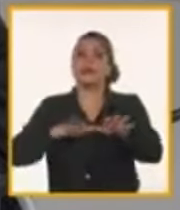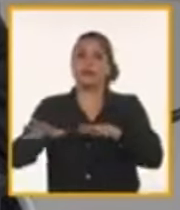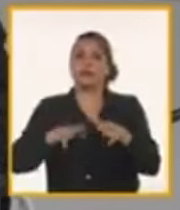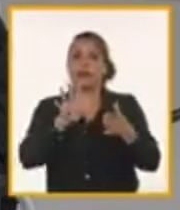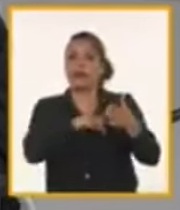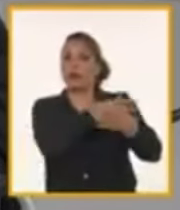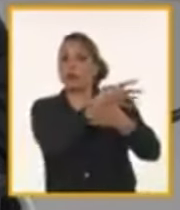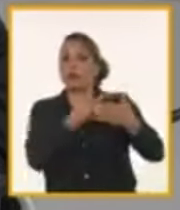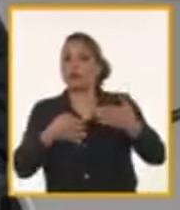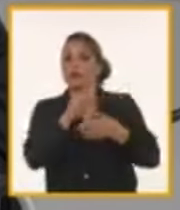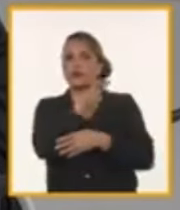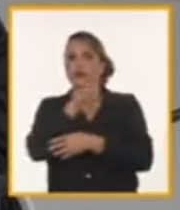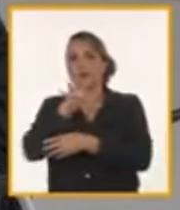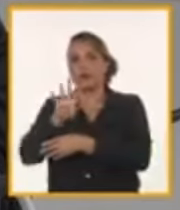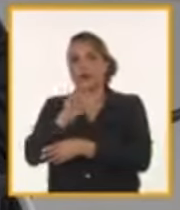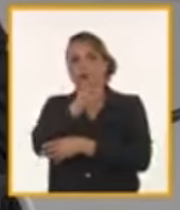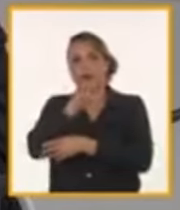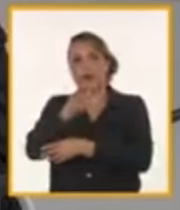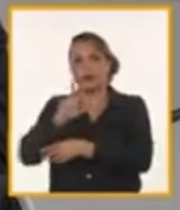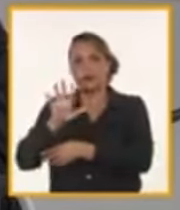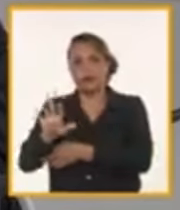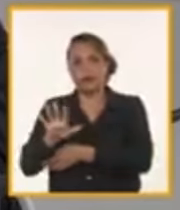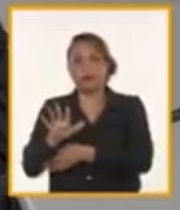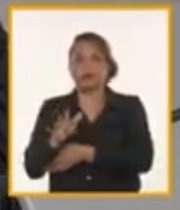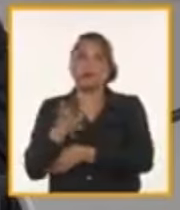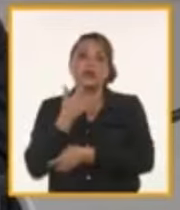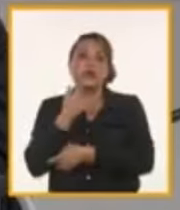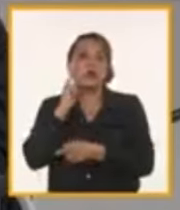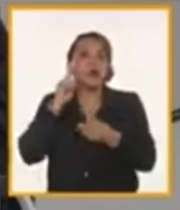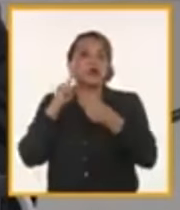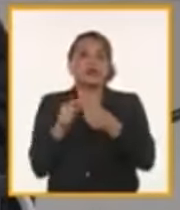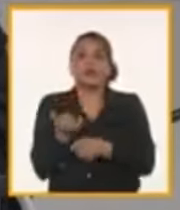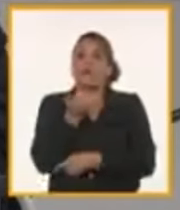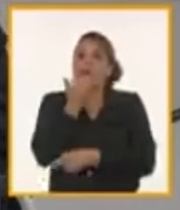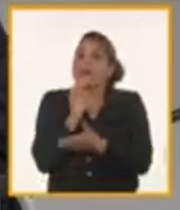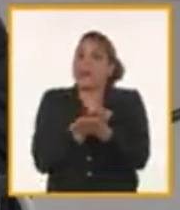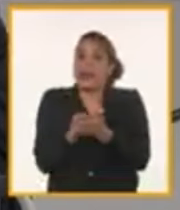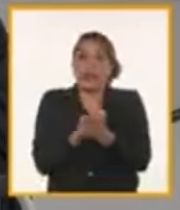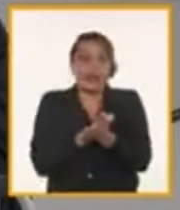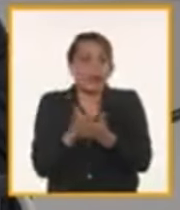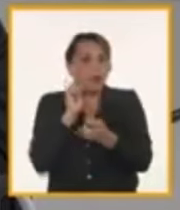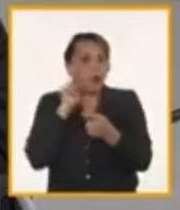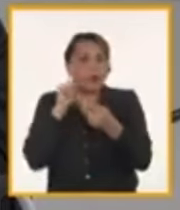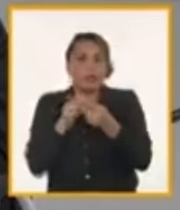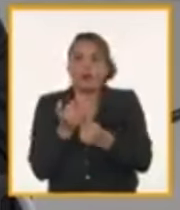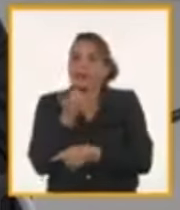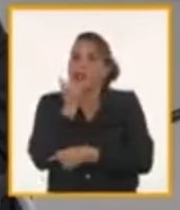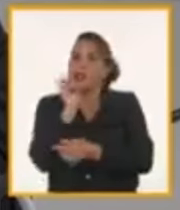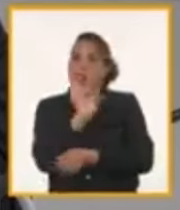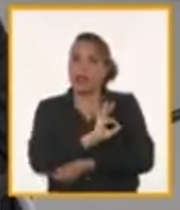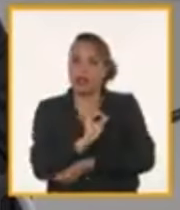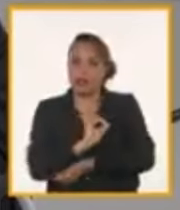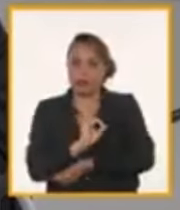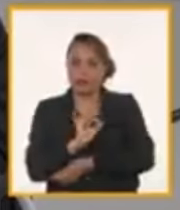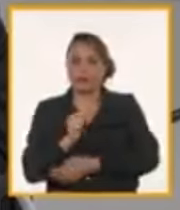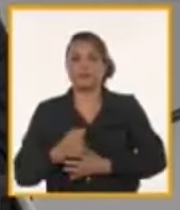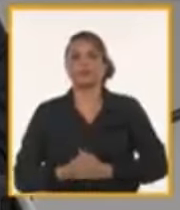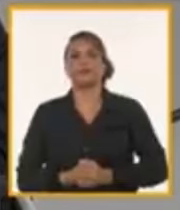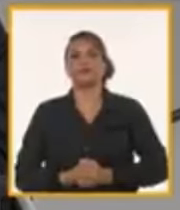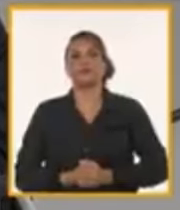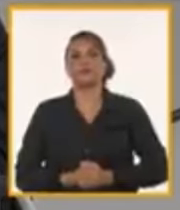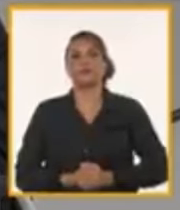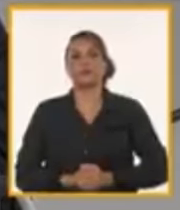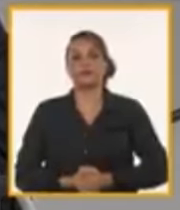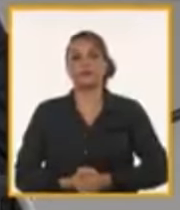2425 de manera tal que no se afecte la calidad y ni los objetivos de las ofertas académicas que tenemos nuestras